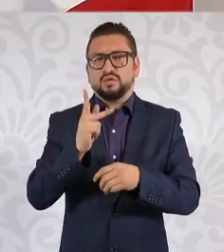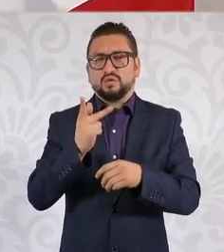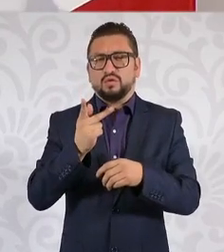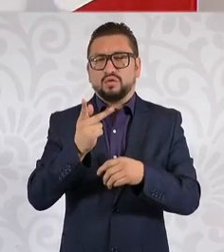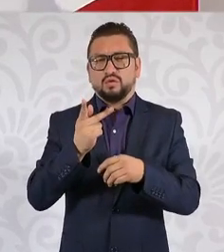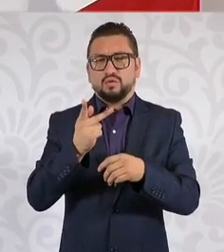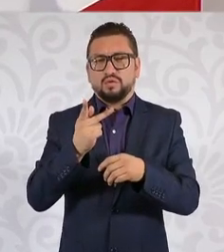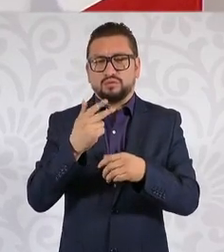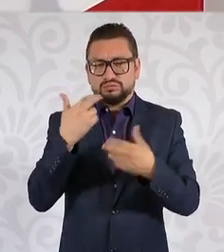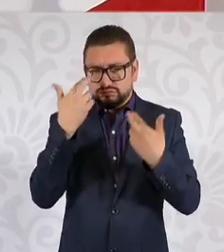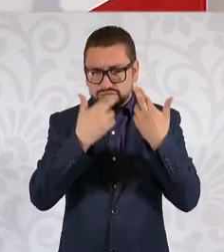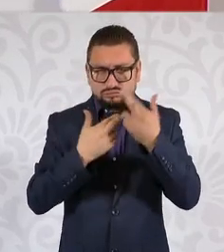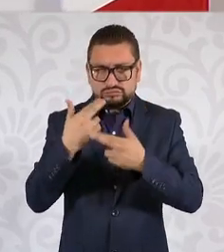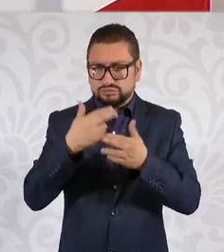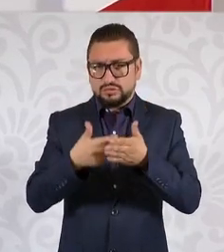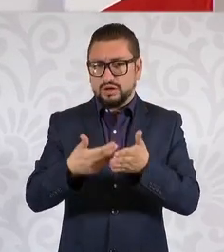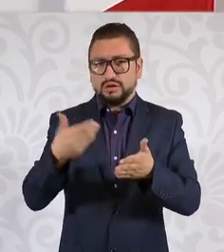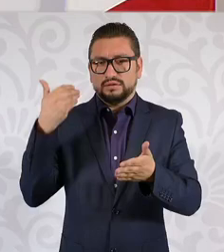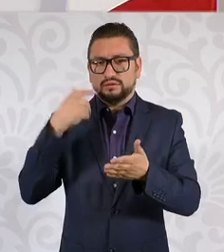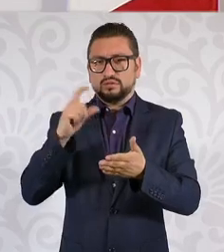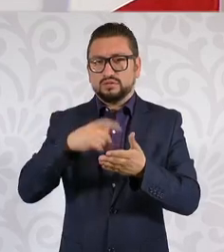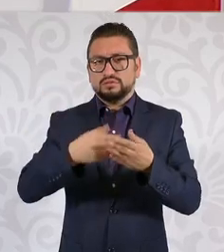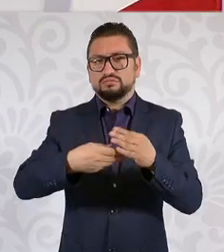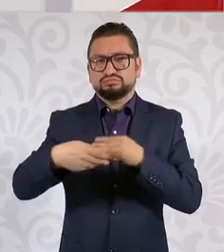no se revisó previamente cuando se envió.